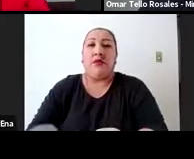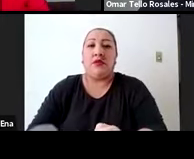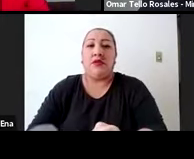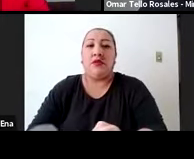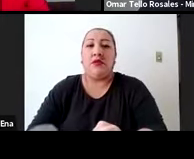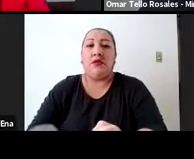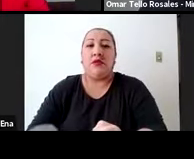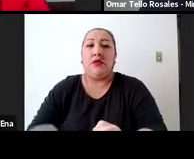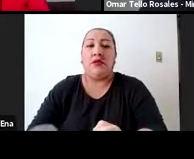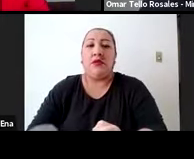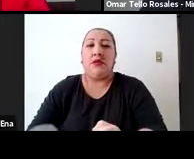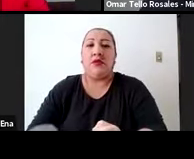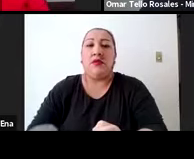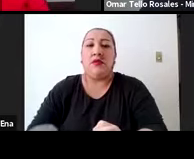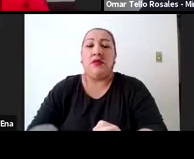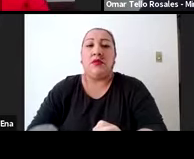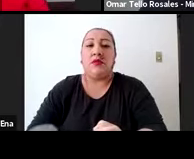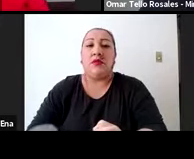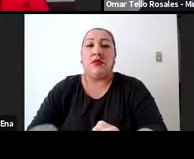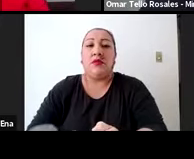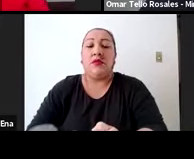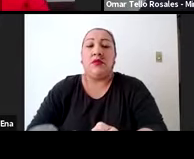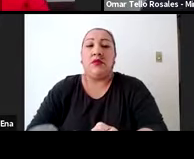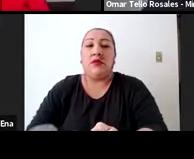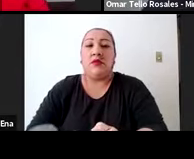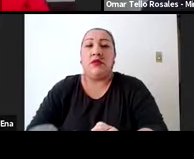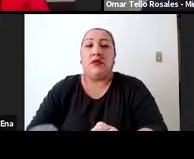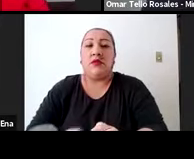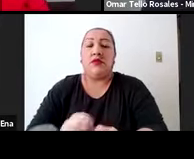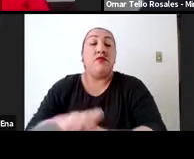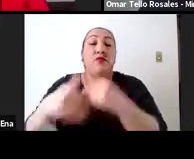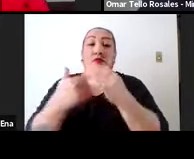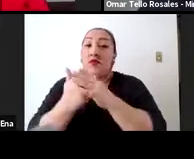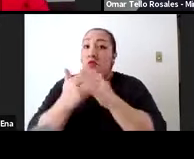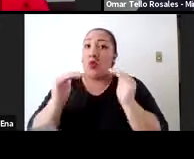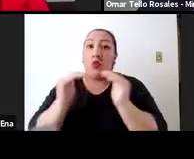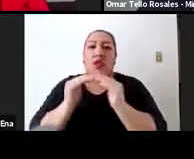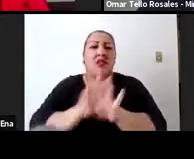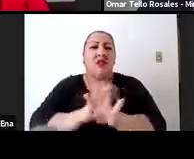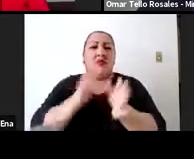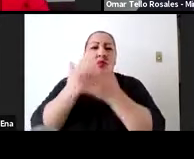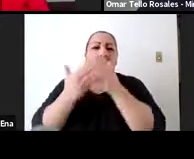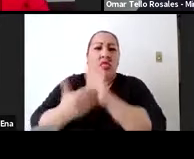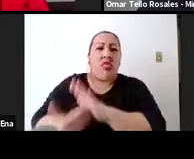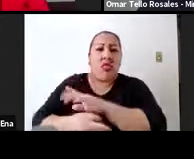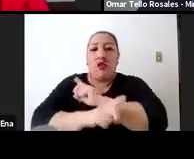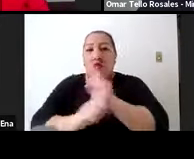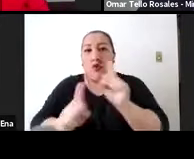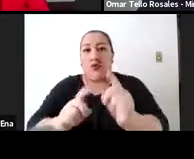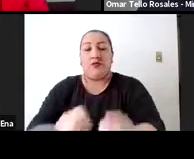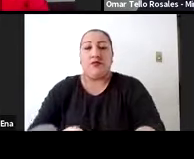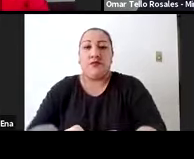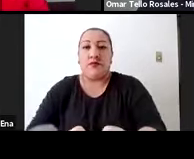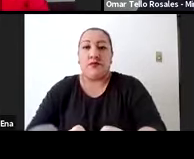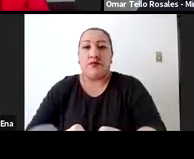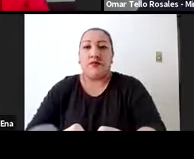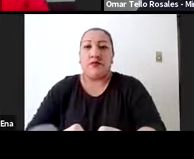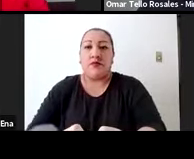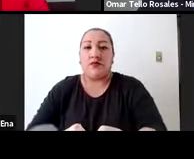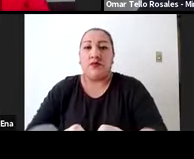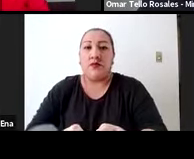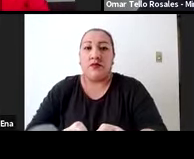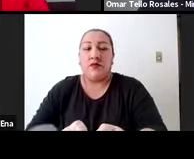compromiso es seguir actuando en el control. Todos por igual, sin ningún tipo de diferencia. Y definitivamente vamos a advertir